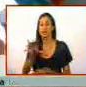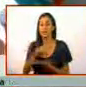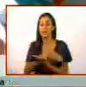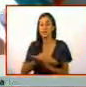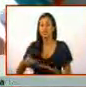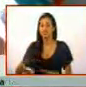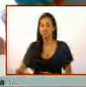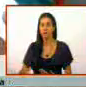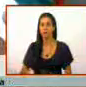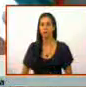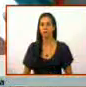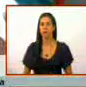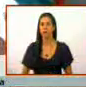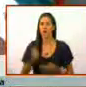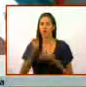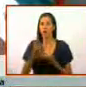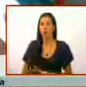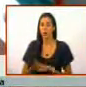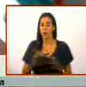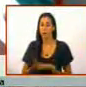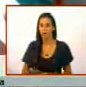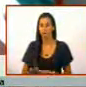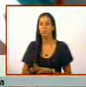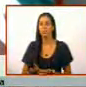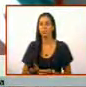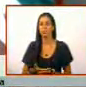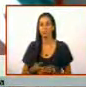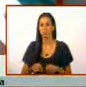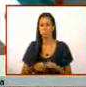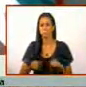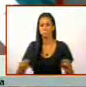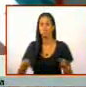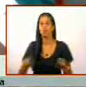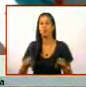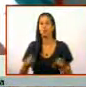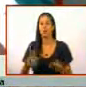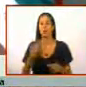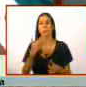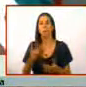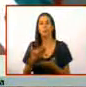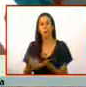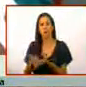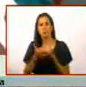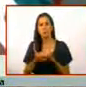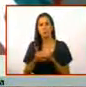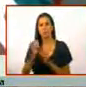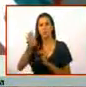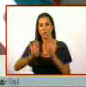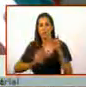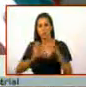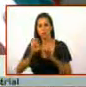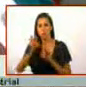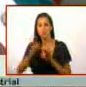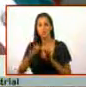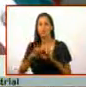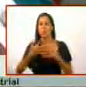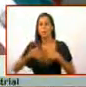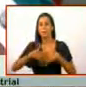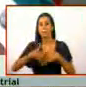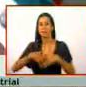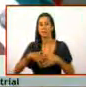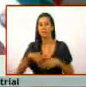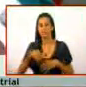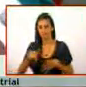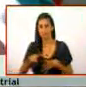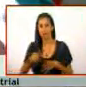millones de toneladas de pellas al año, y además estamos pidiendo su colaboración en la evaluación y recuperación de la planta de pellas que tenemos